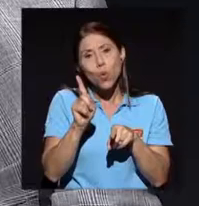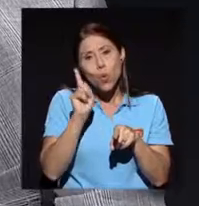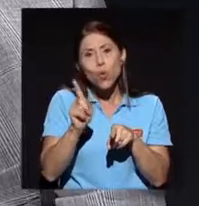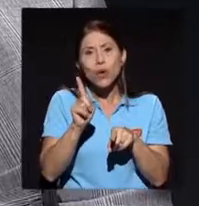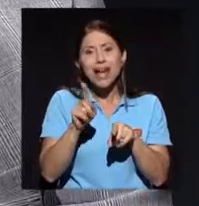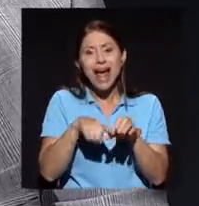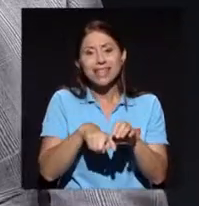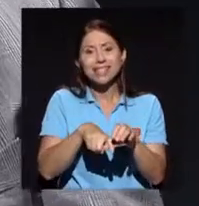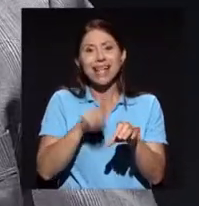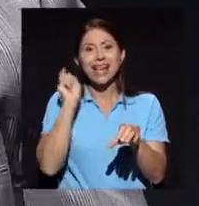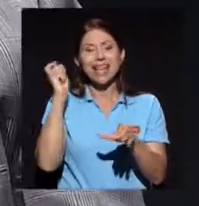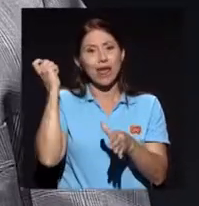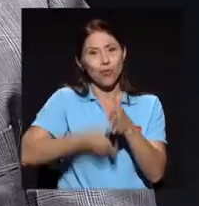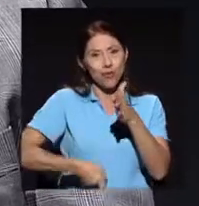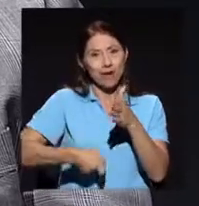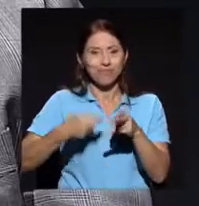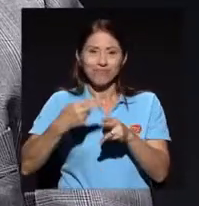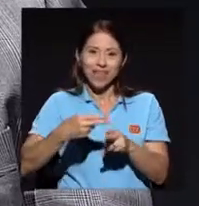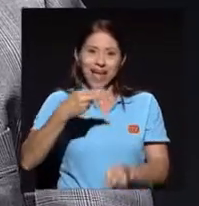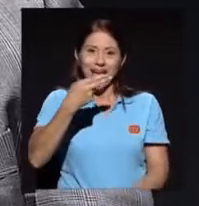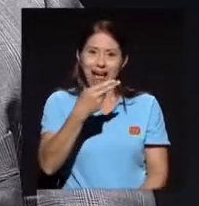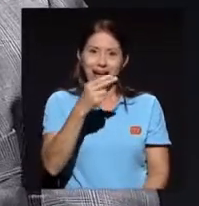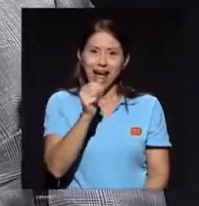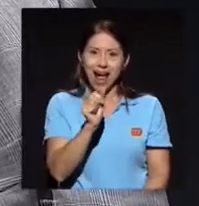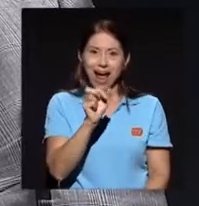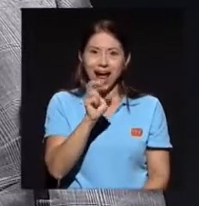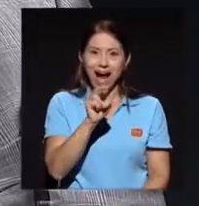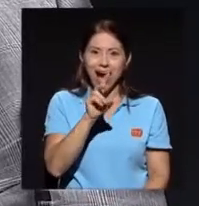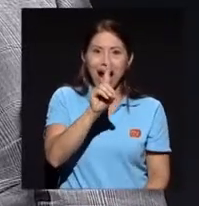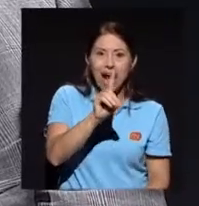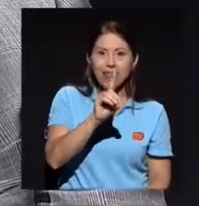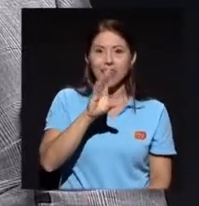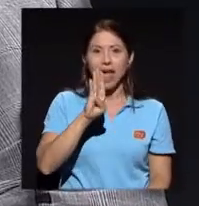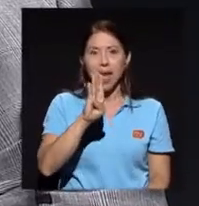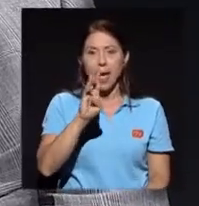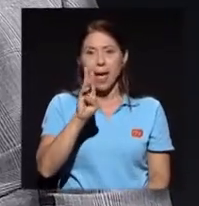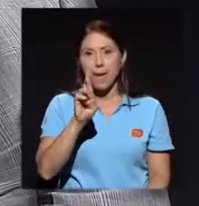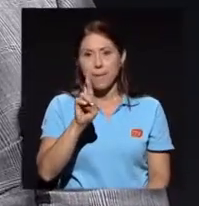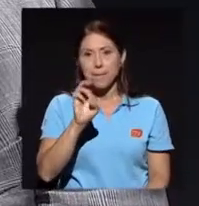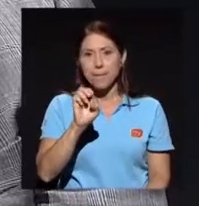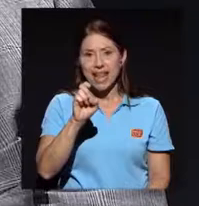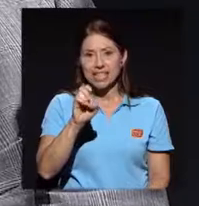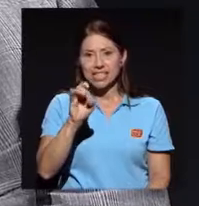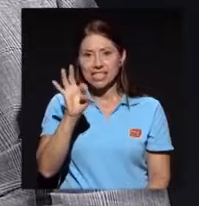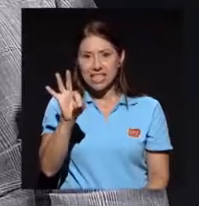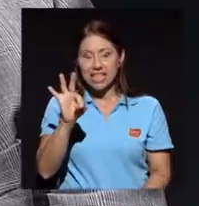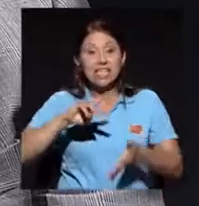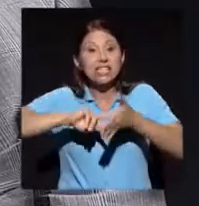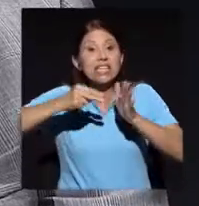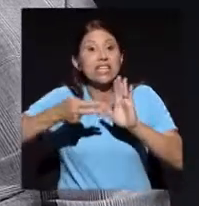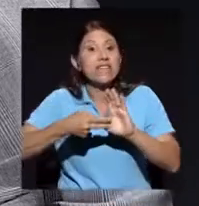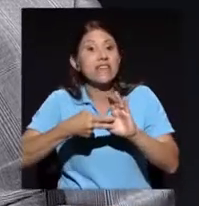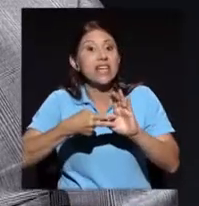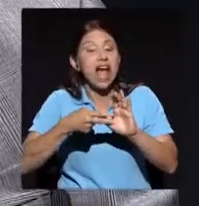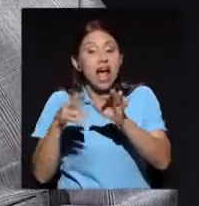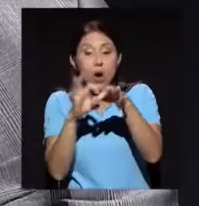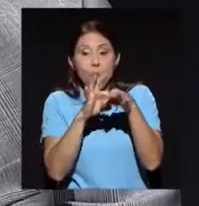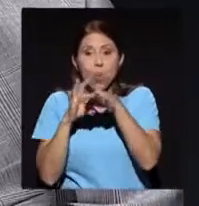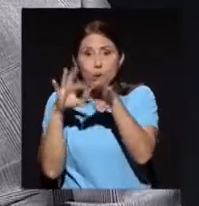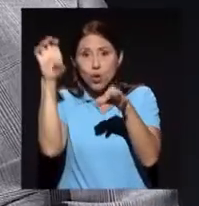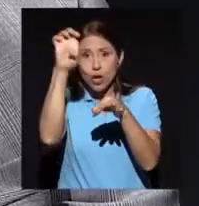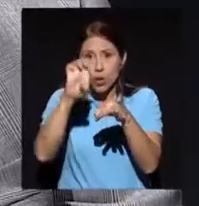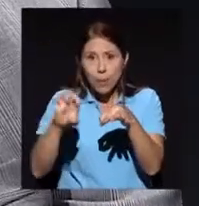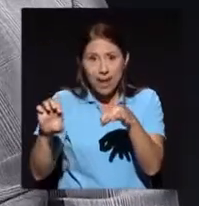break entendiendo por esto una separación casi completa o total de la unión europea